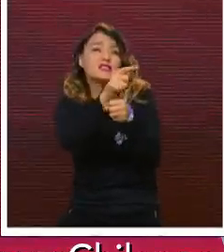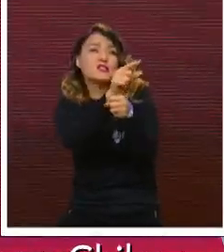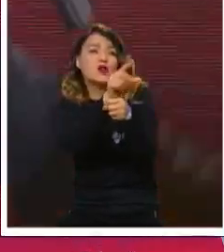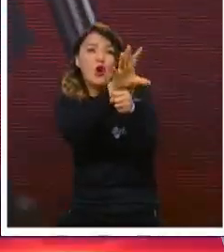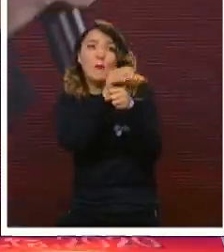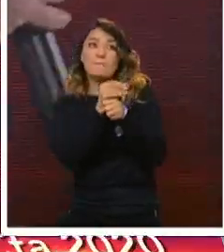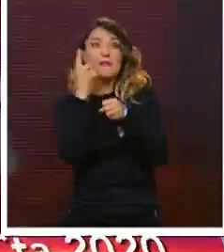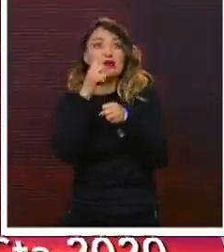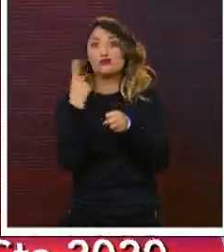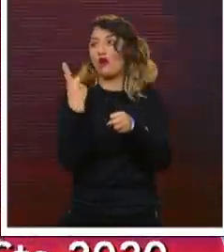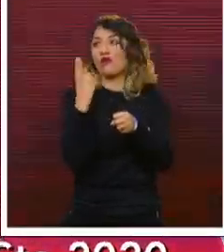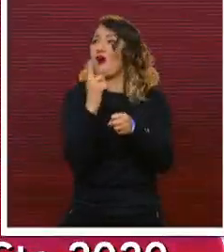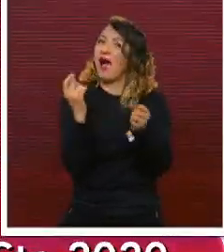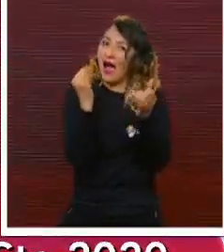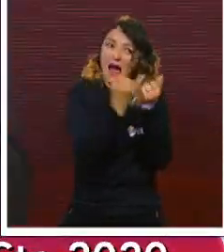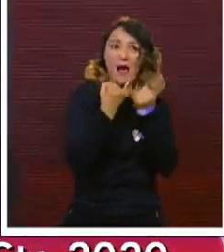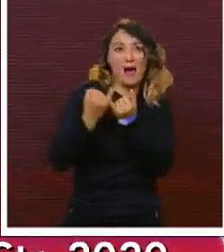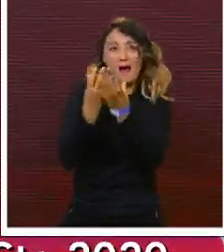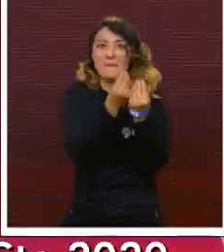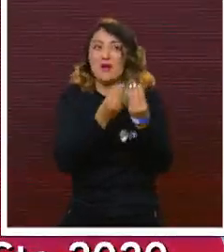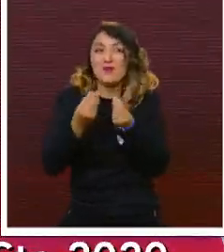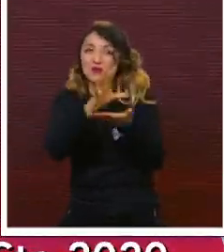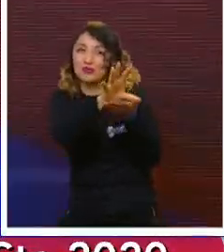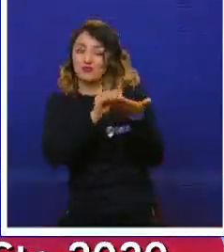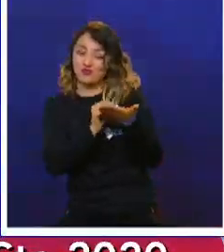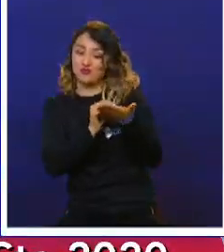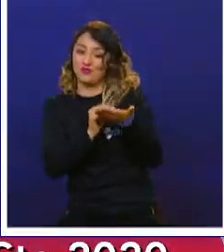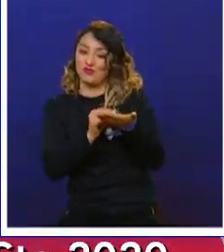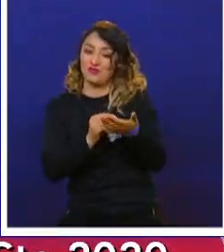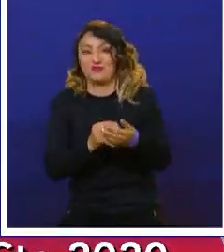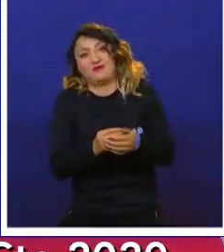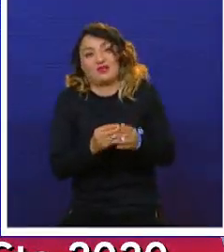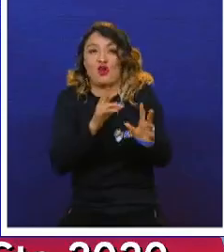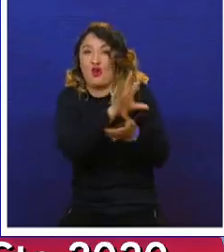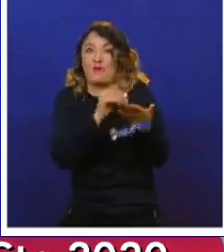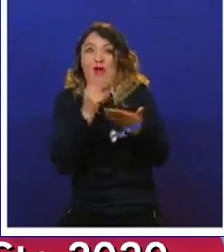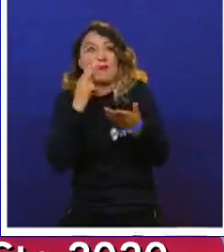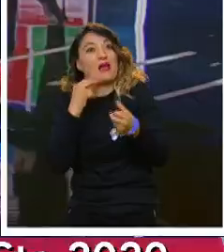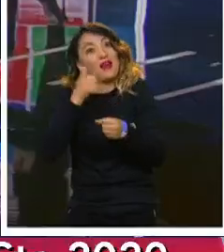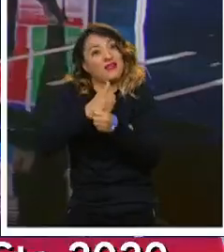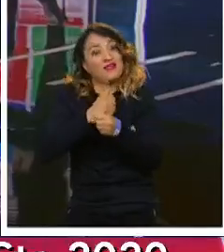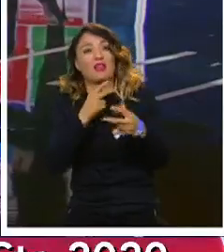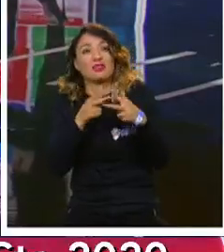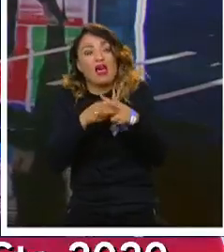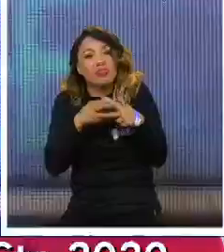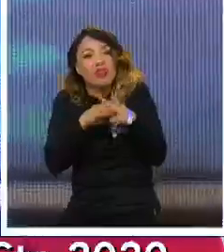con amigos. Así como soy yo con Pancho.